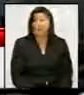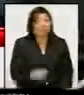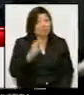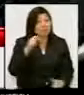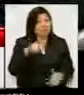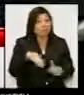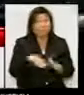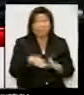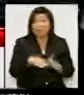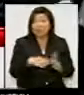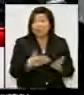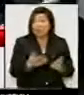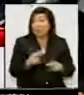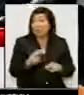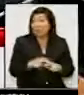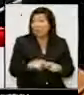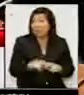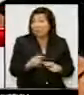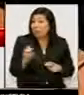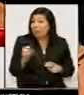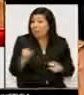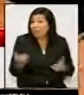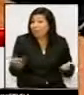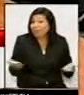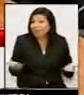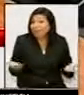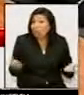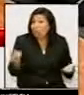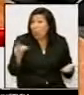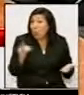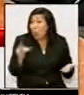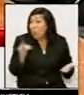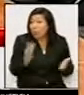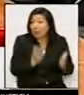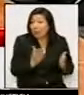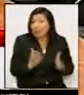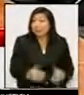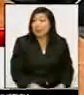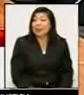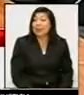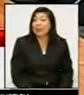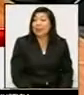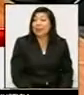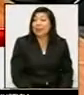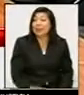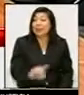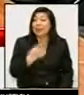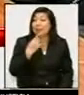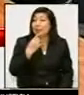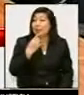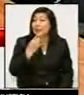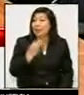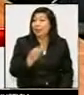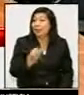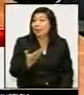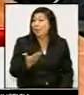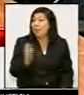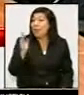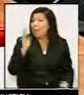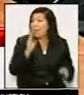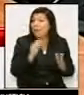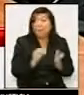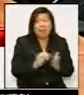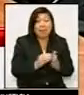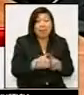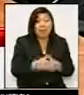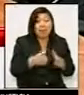oro, estamos sentados en ella, pero no la estamos utilizando adecuadamente. Y la verdad es que hay una preocupación muy grande